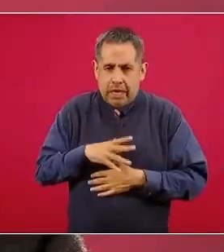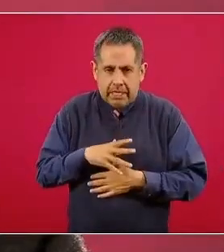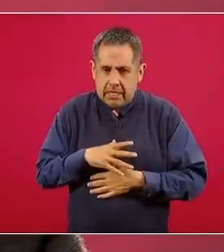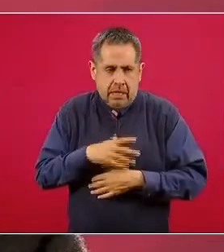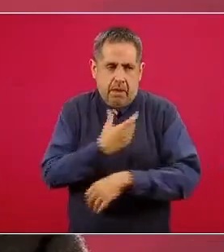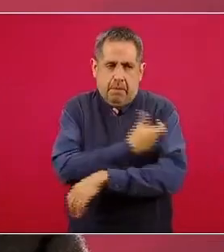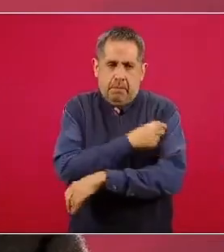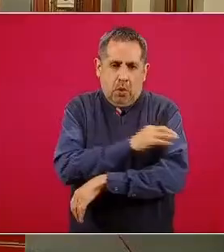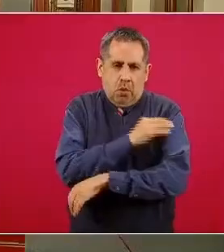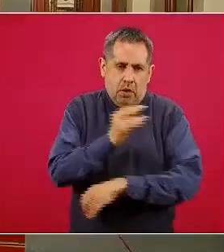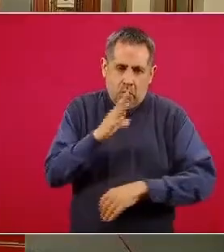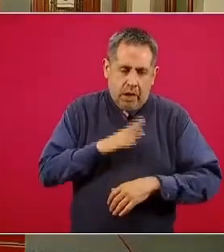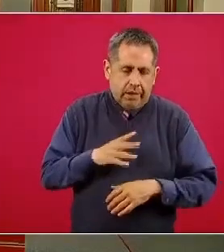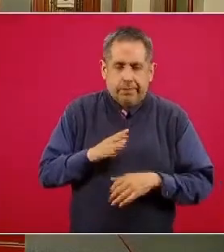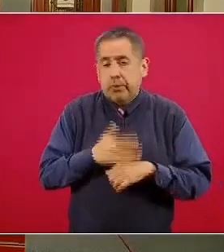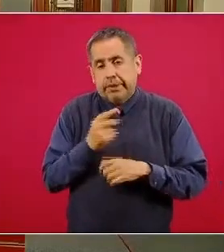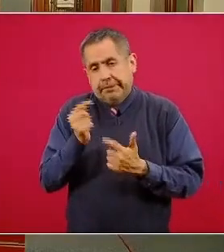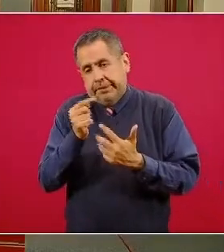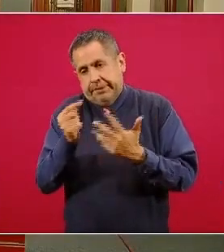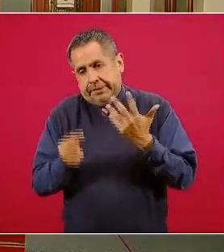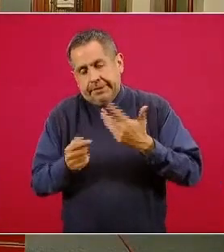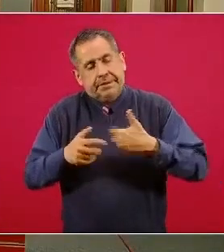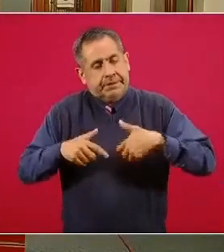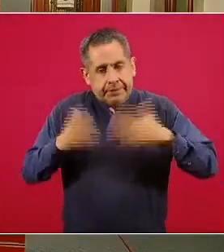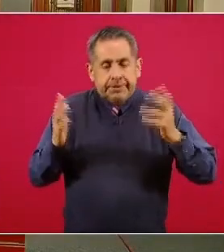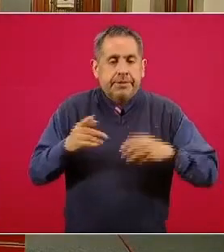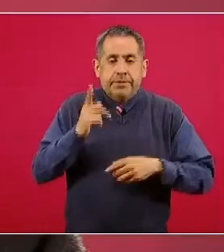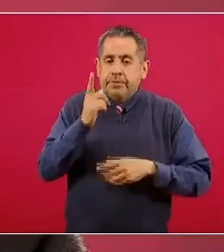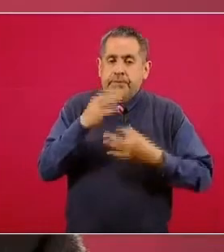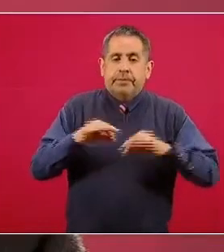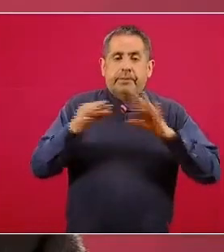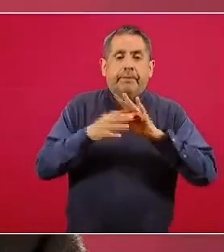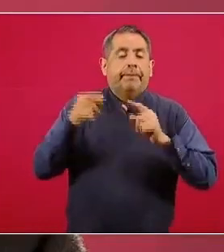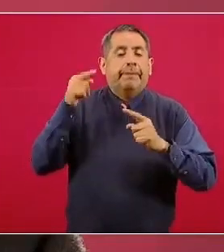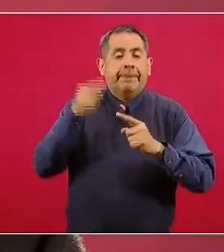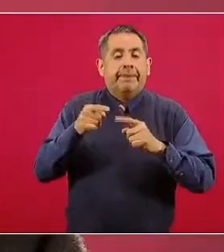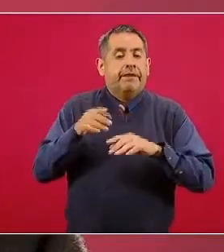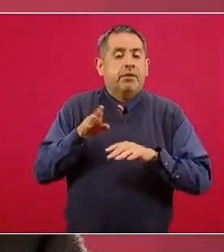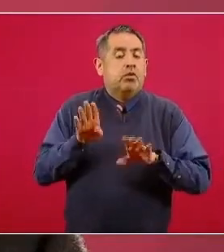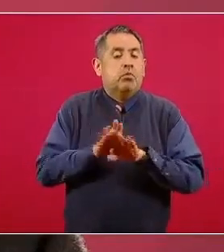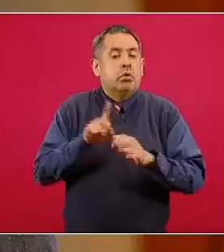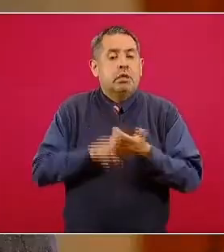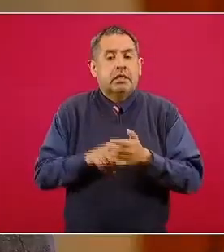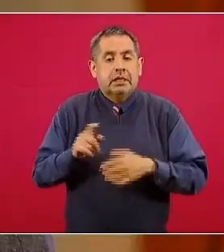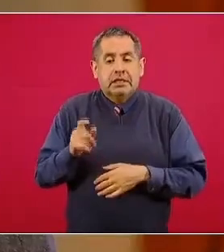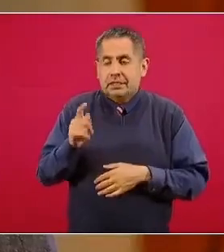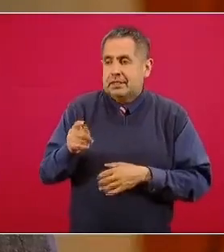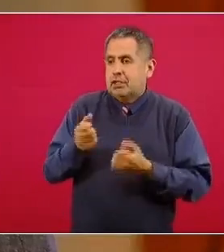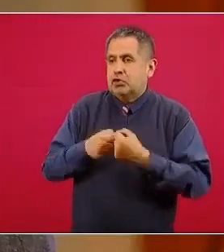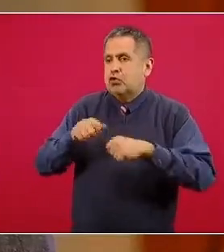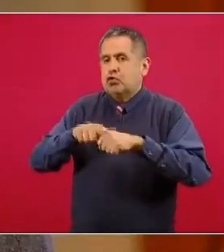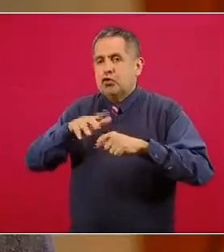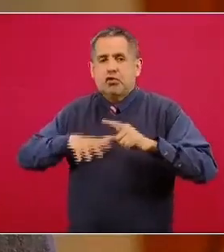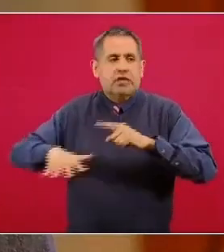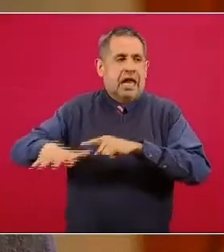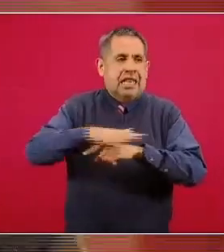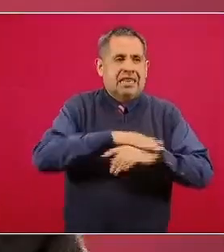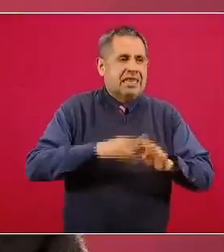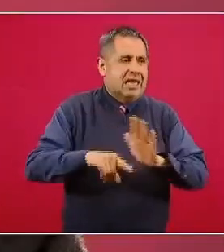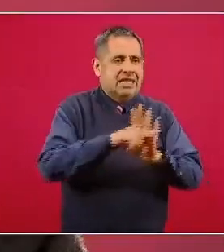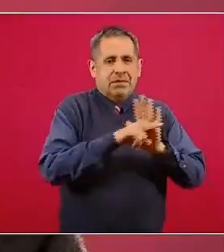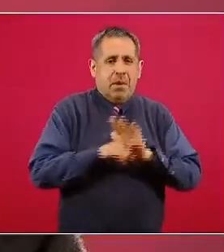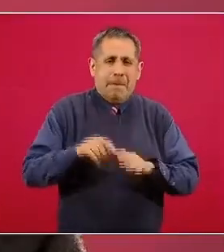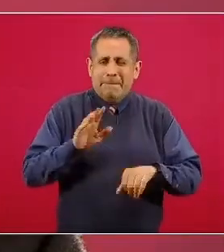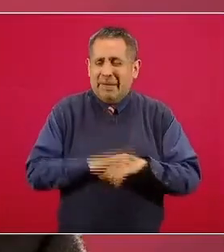ver con muchos elementos, pero la parte más importante es una condición social adversa.